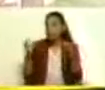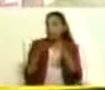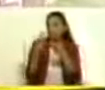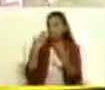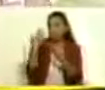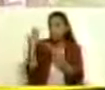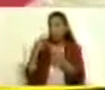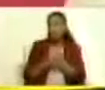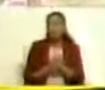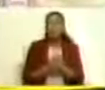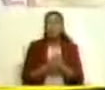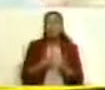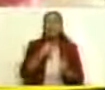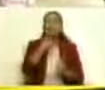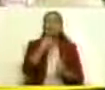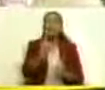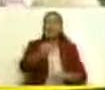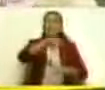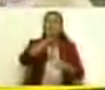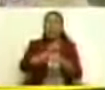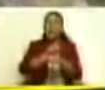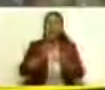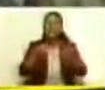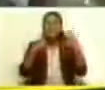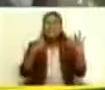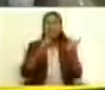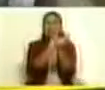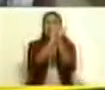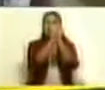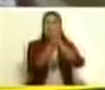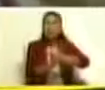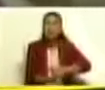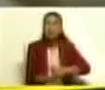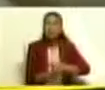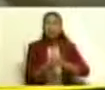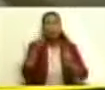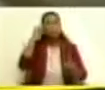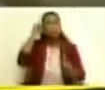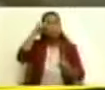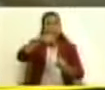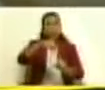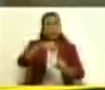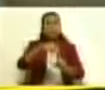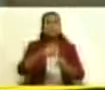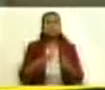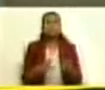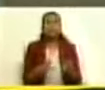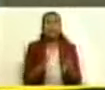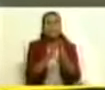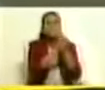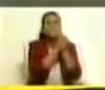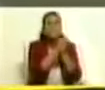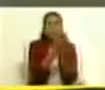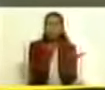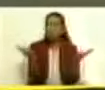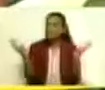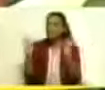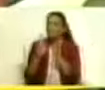Y soy la vocera de la sexta transformación con estos compañeros y compañeras